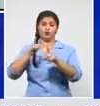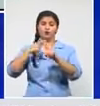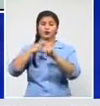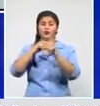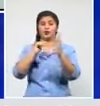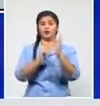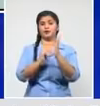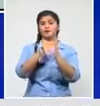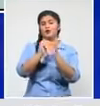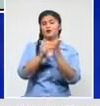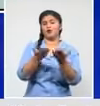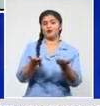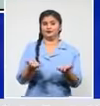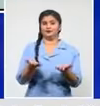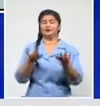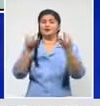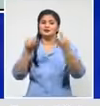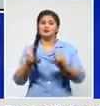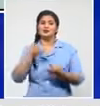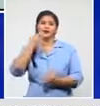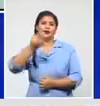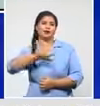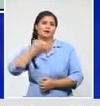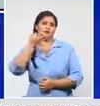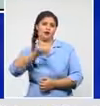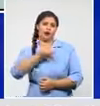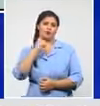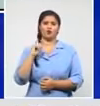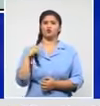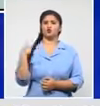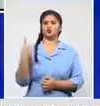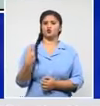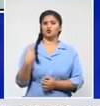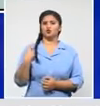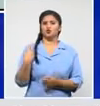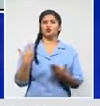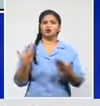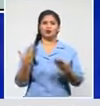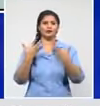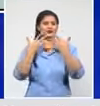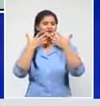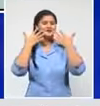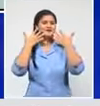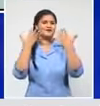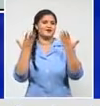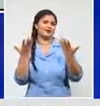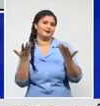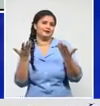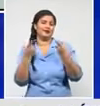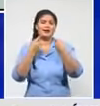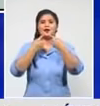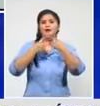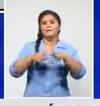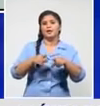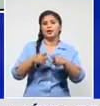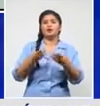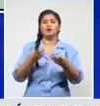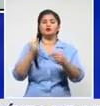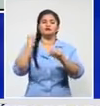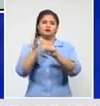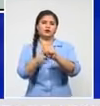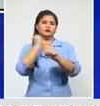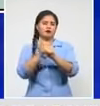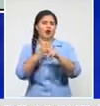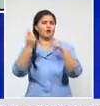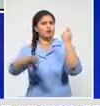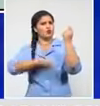siempre decimos, estamos insatisfechos, trabajamos para que no fallezca nadie, pero lamentablemente hay veces